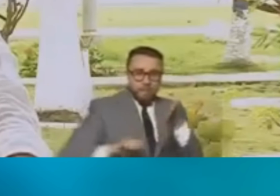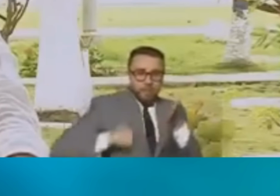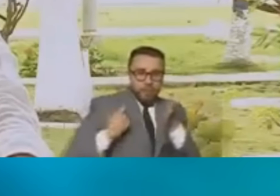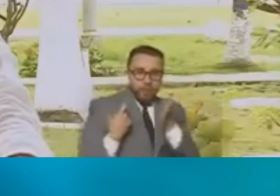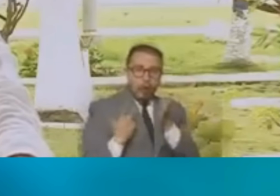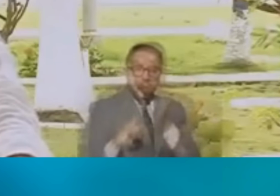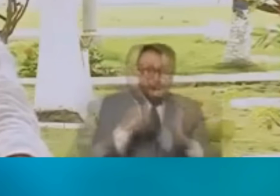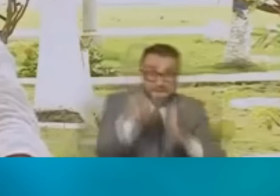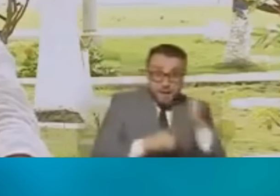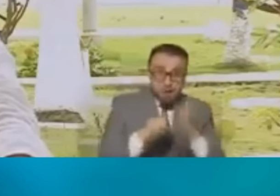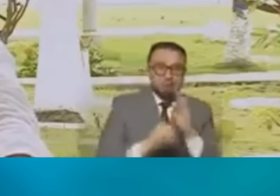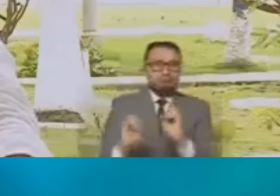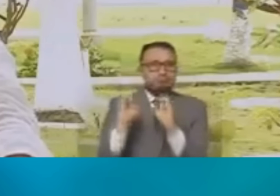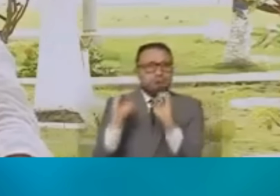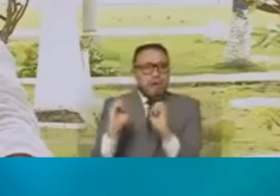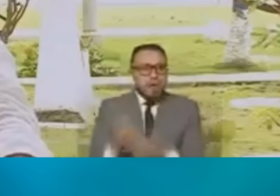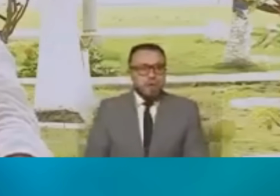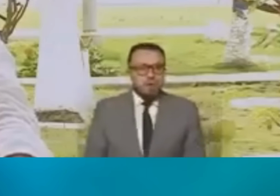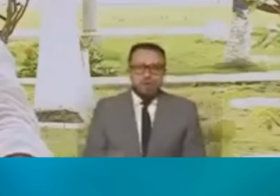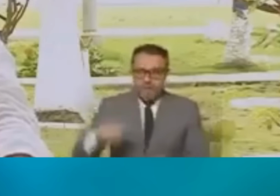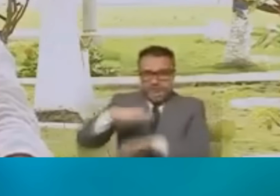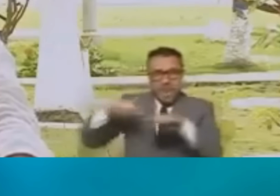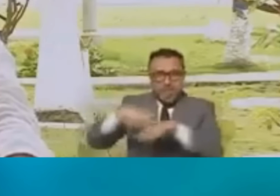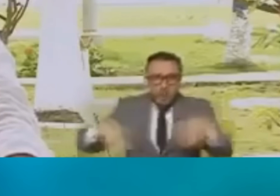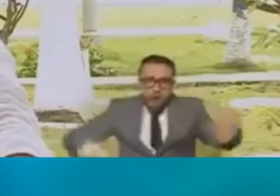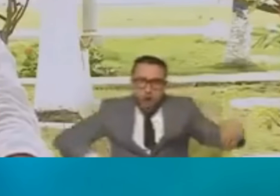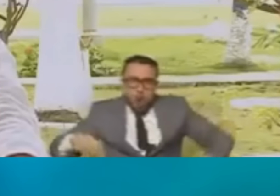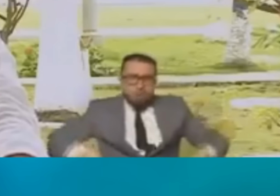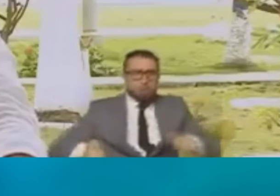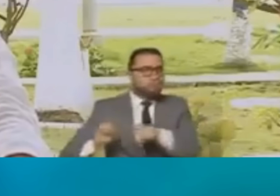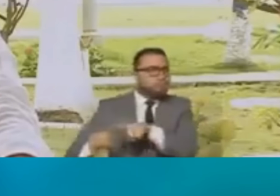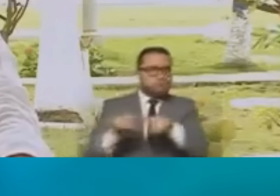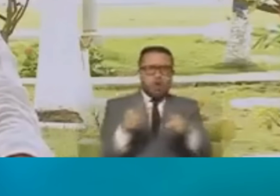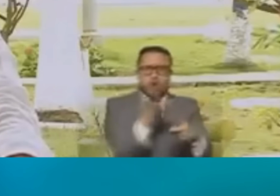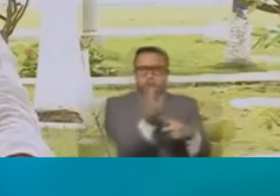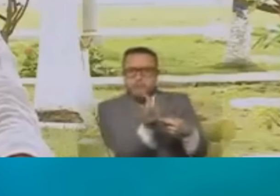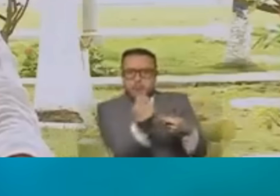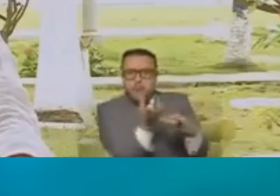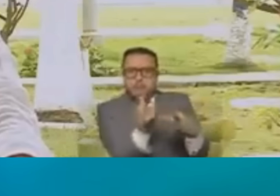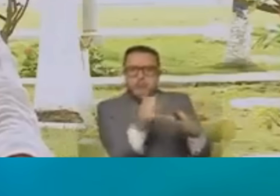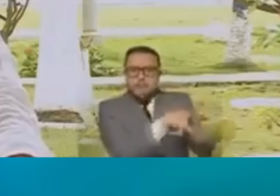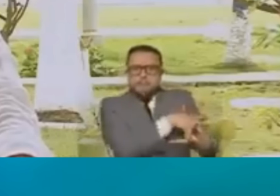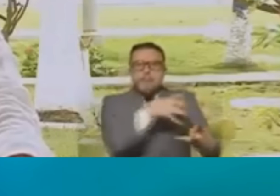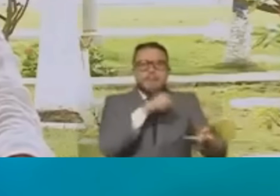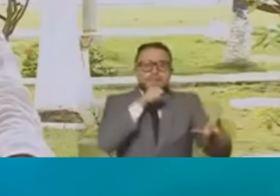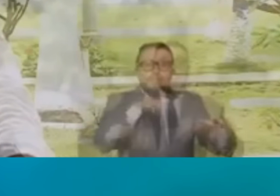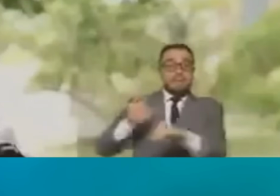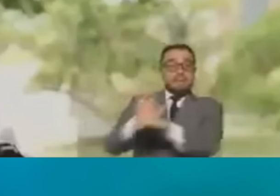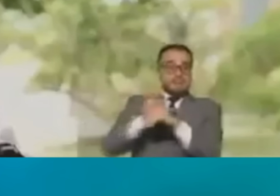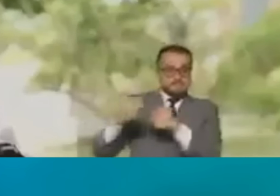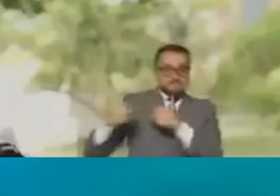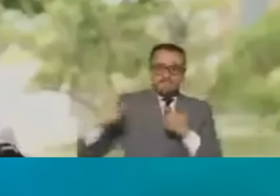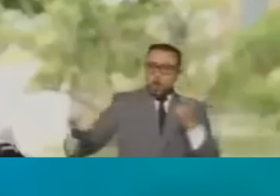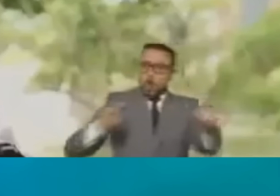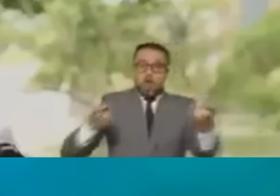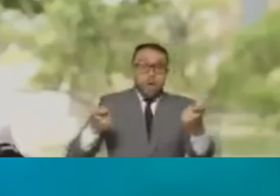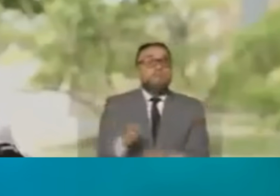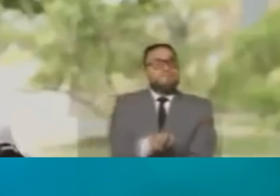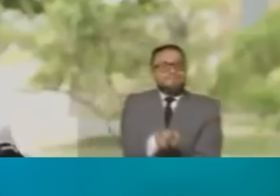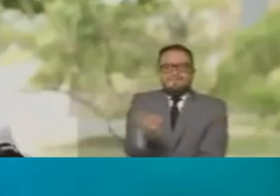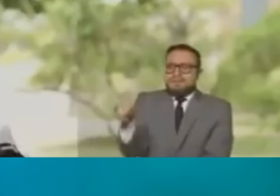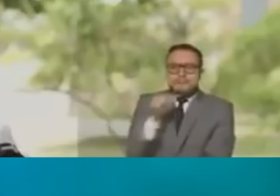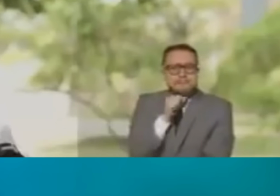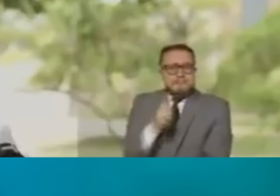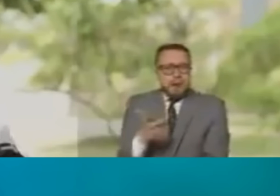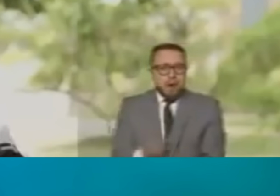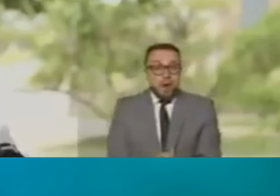sin facturación. La red se ha construido por años en las diferentes ramas del poder público y los órganos de control. Los hallazgos en